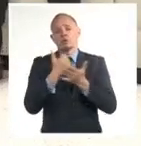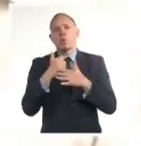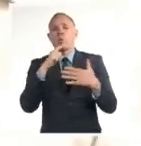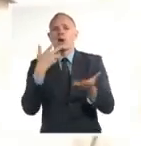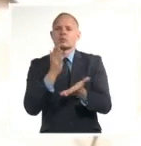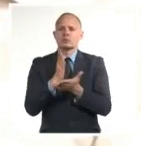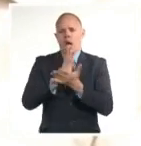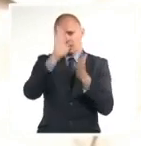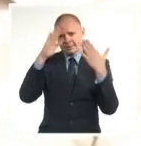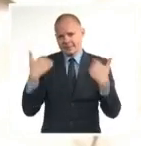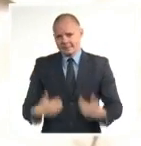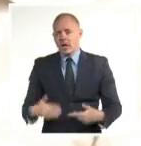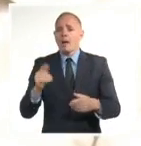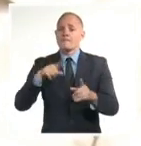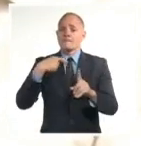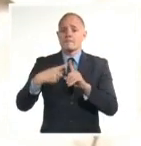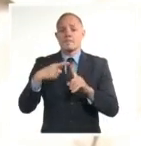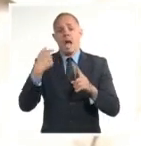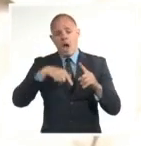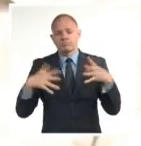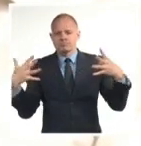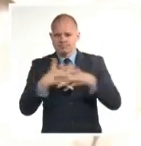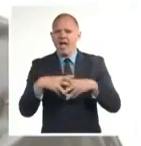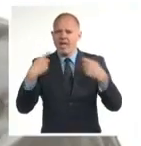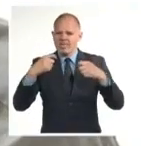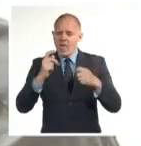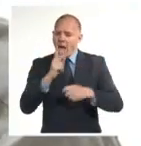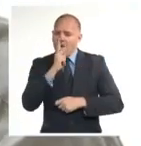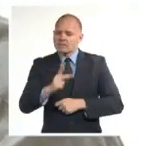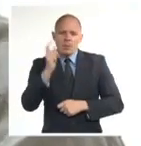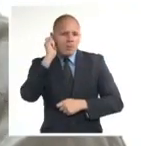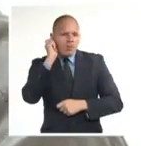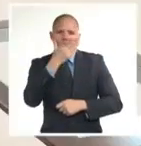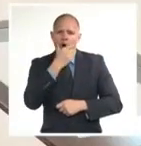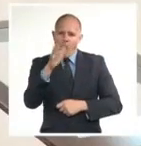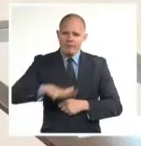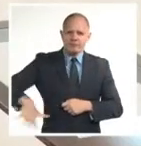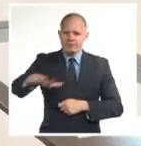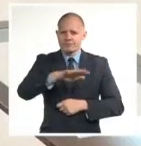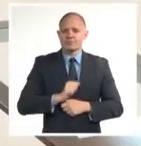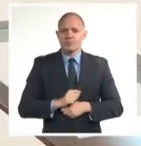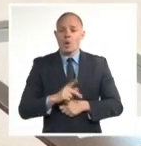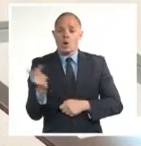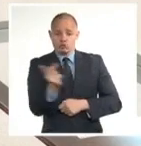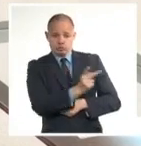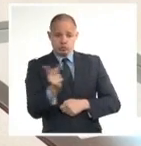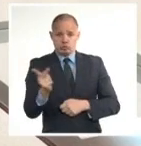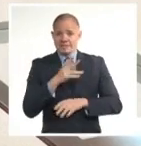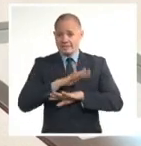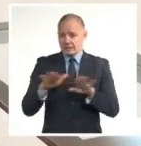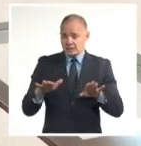e hizo extensivo el interés por ampliarlos en la atención a la mujer y a los jóvenes. Ambos líderes expresaron la